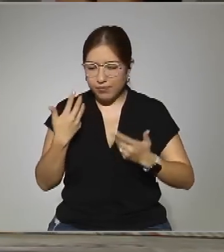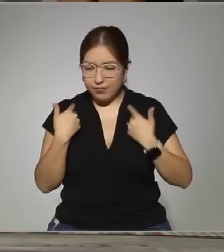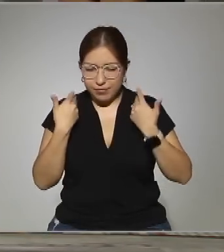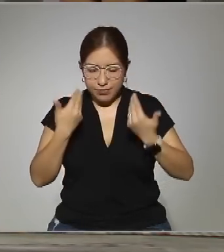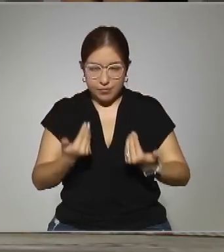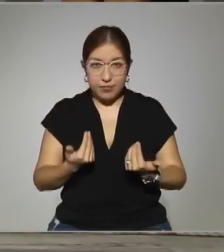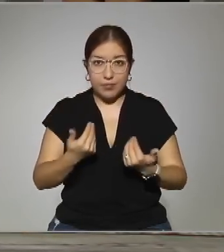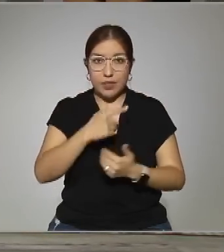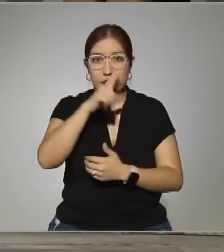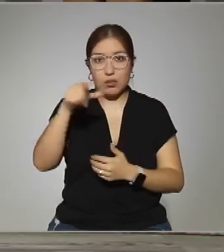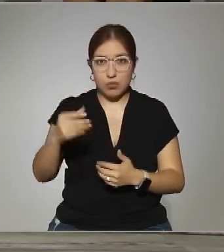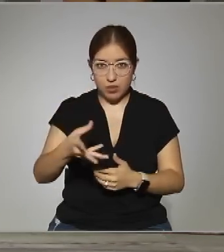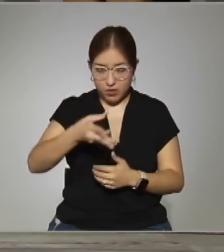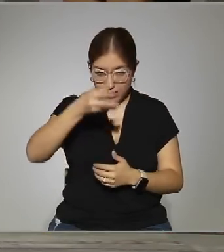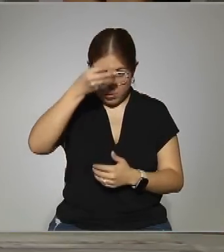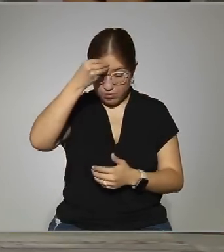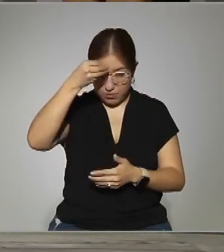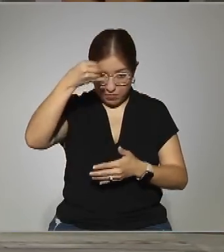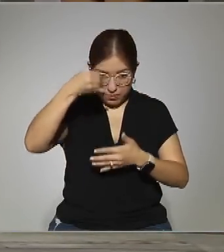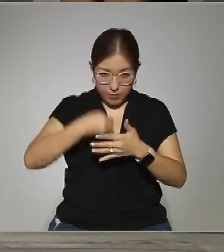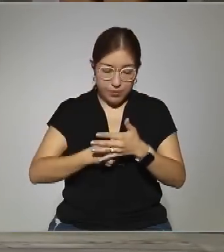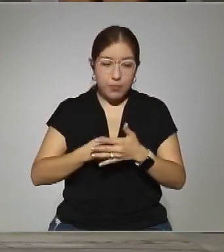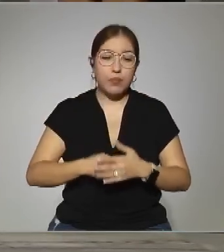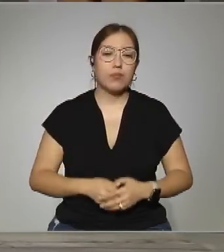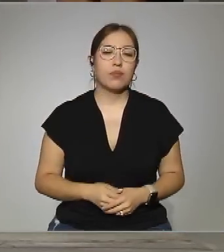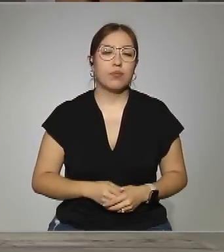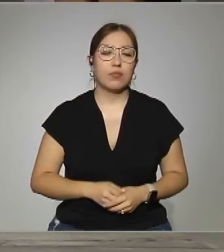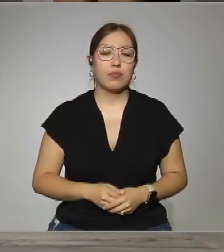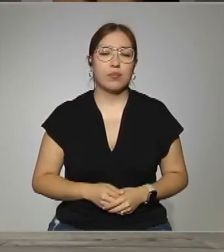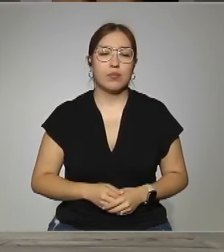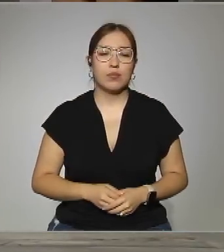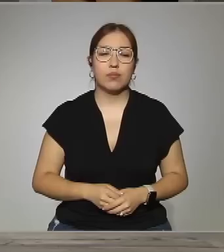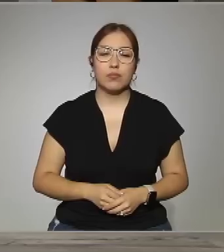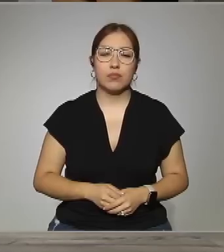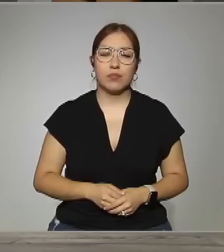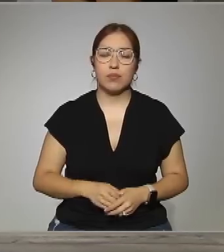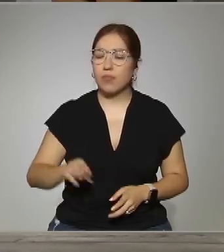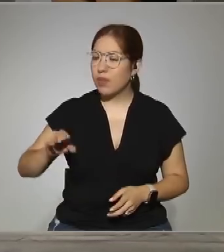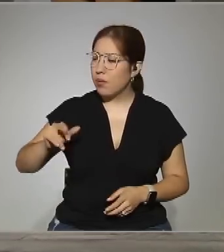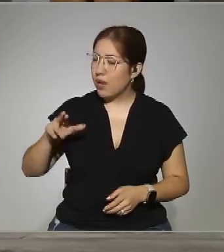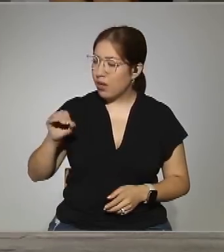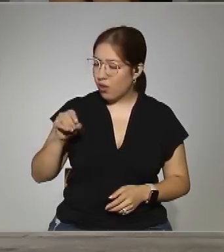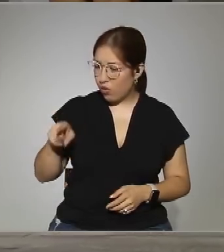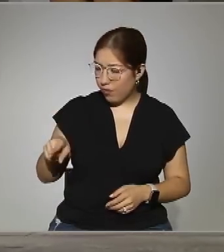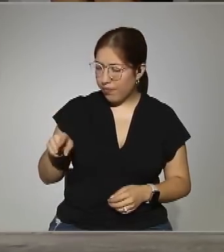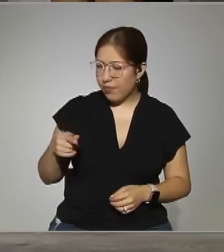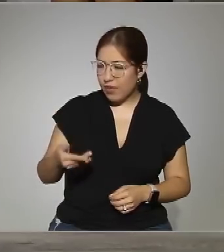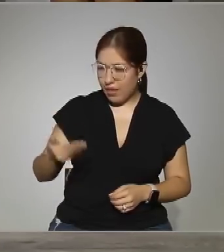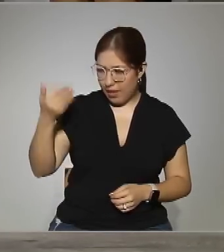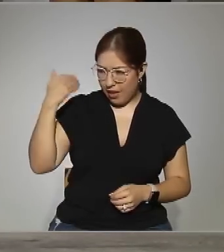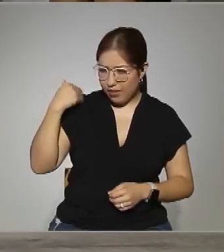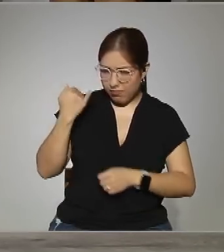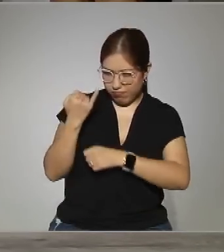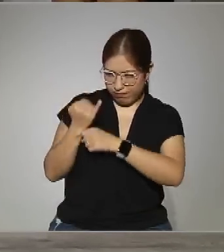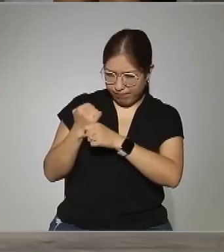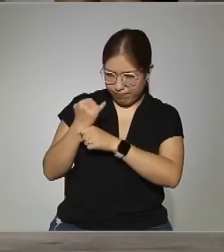a profundidades importantes, ¿no? Oye, Marco, ahora parece que lo que vimos en la investigación es